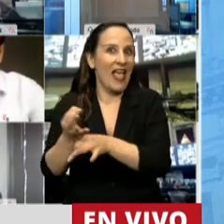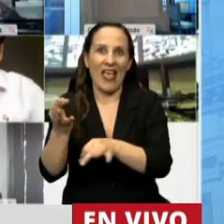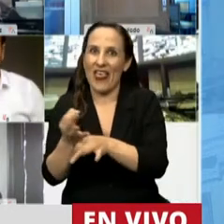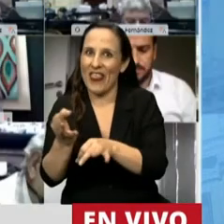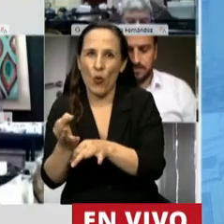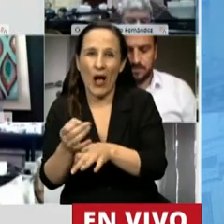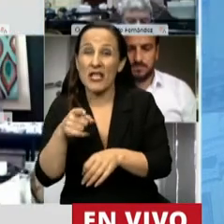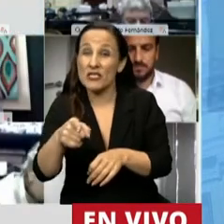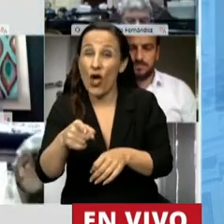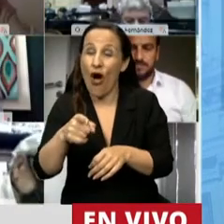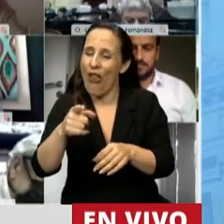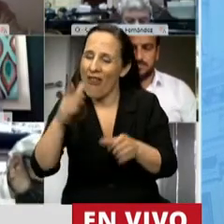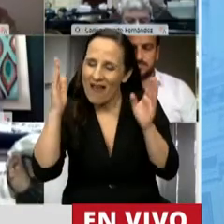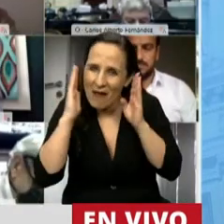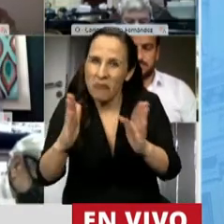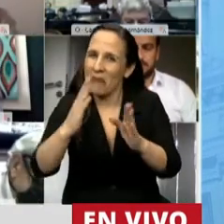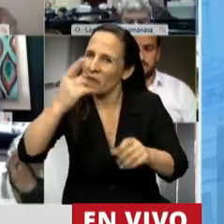fue prioridad.